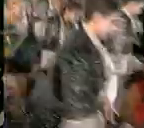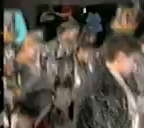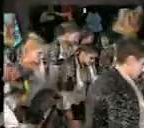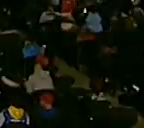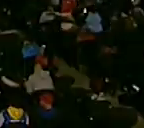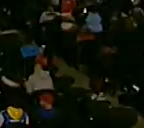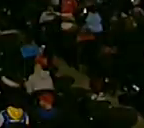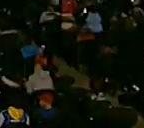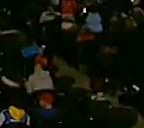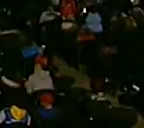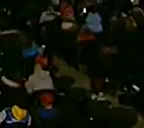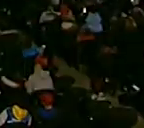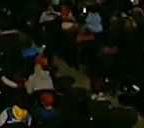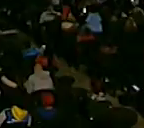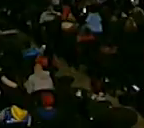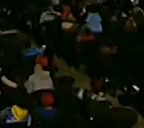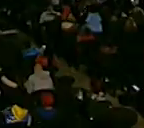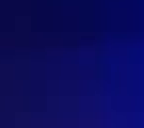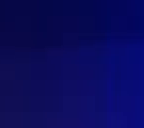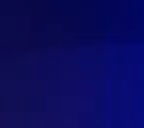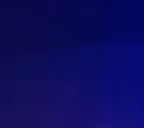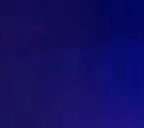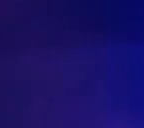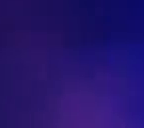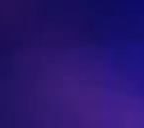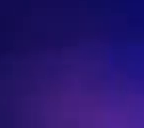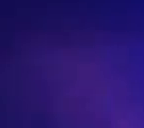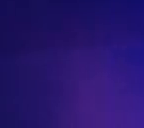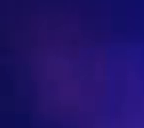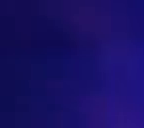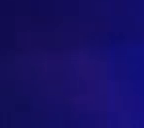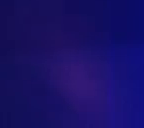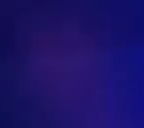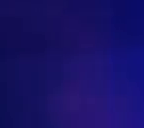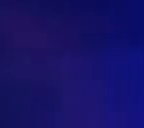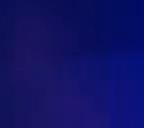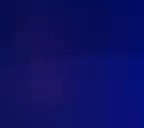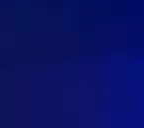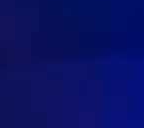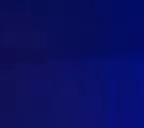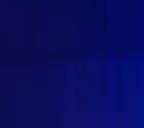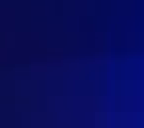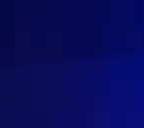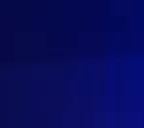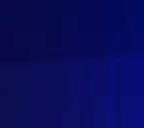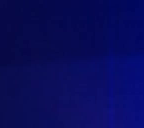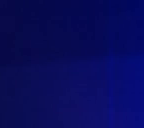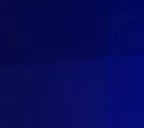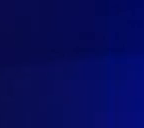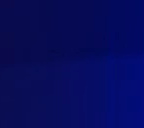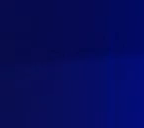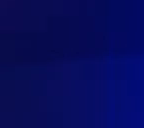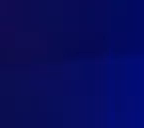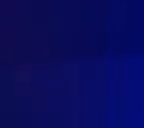el turno de la primera murga de las palmas de gran canarias hemos tardado una hora